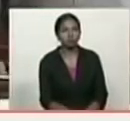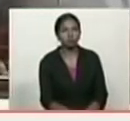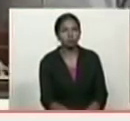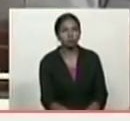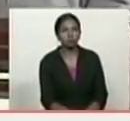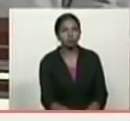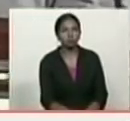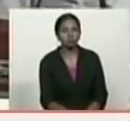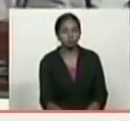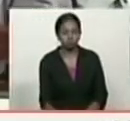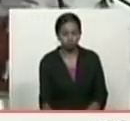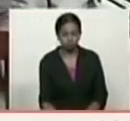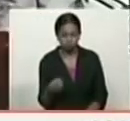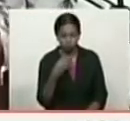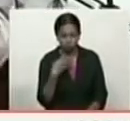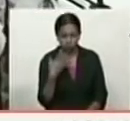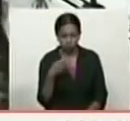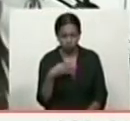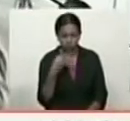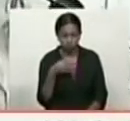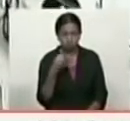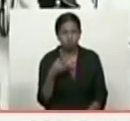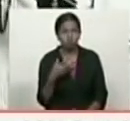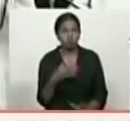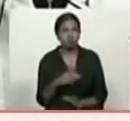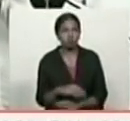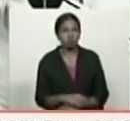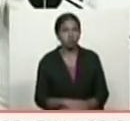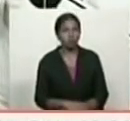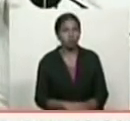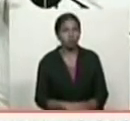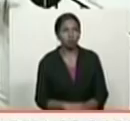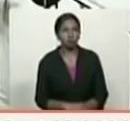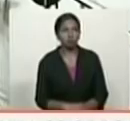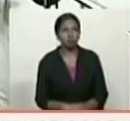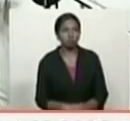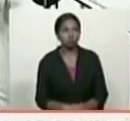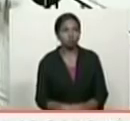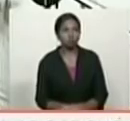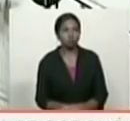Muy buenas tardes a todo el pueblo de Venezuela y un